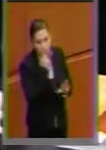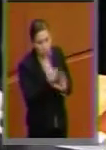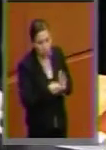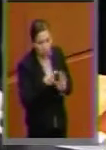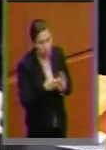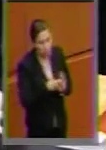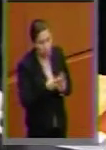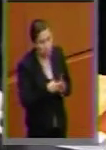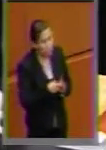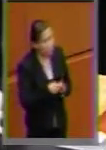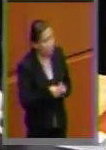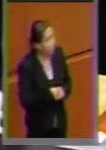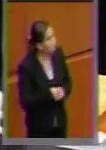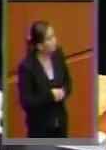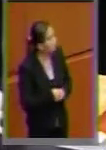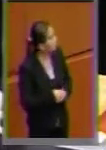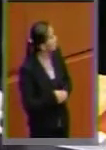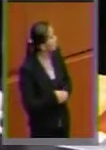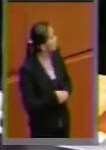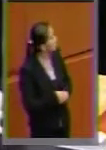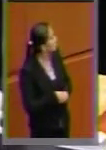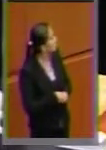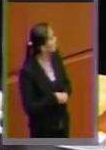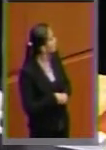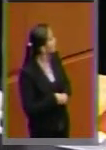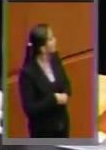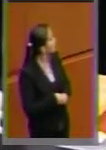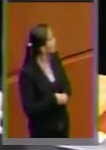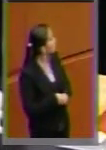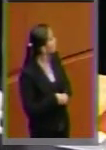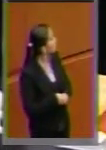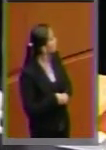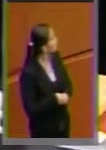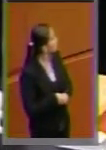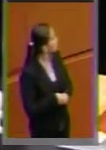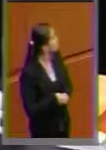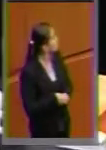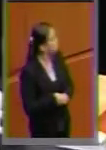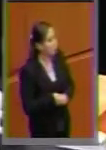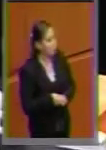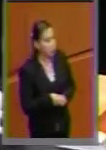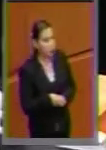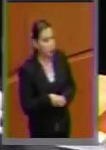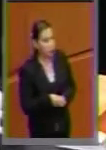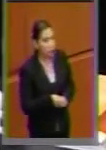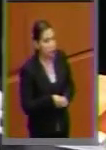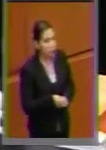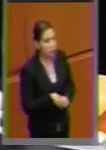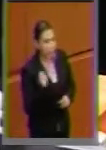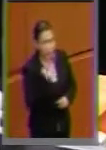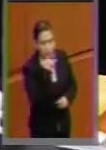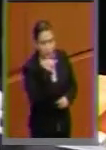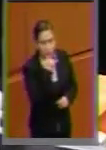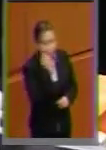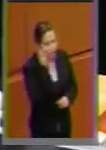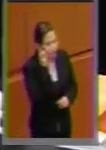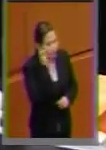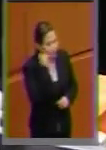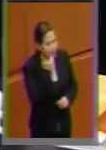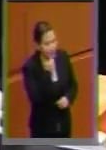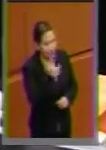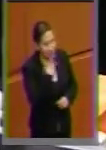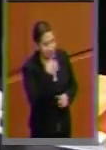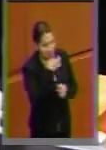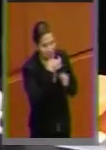diputados luego en tribuna no se rasgan las vestiduras cuando decimos este no le metan mano al artículo